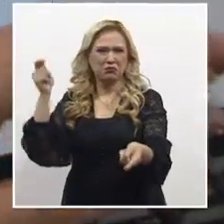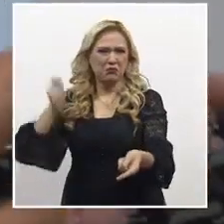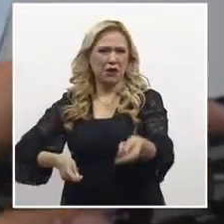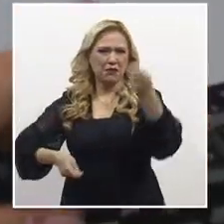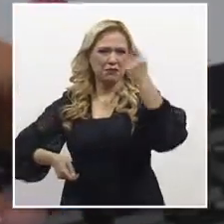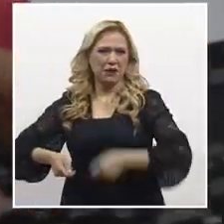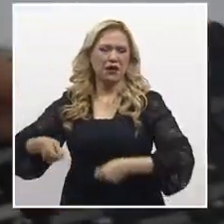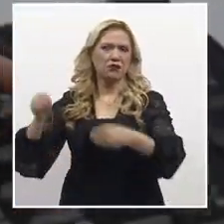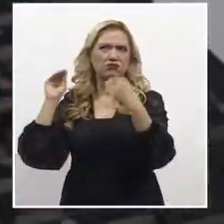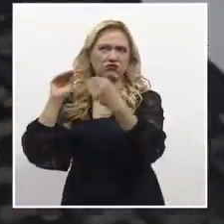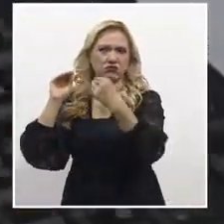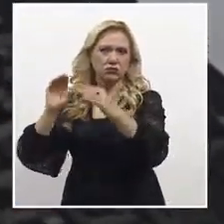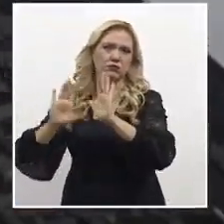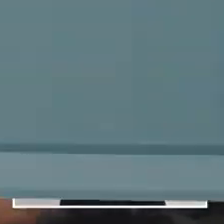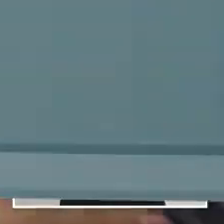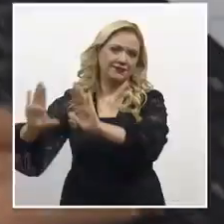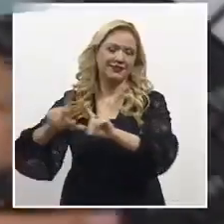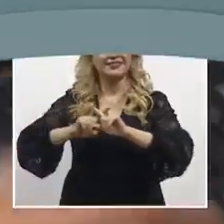colegiados de apelación.